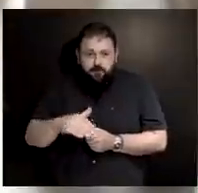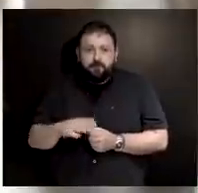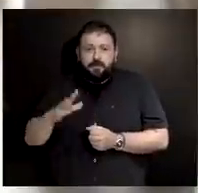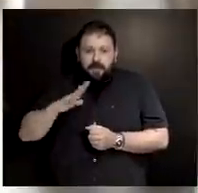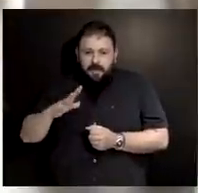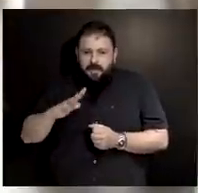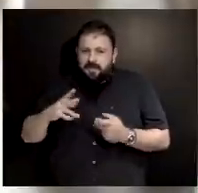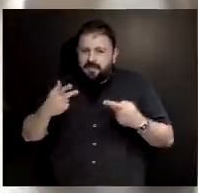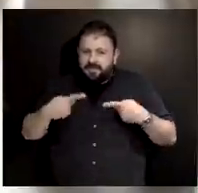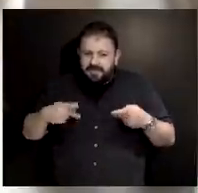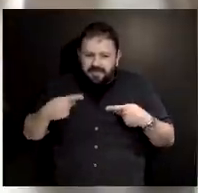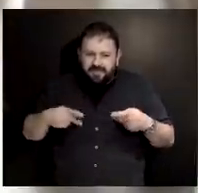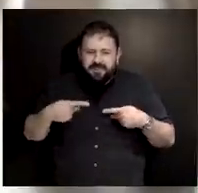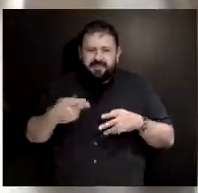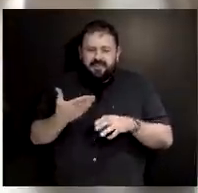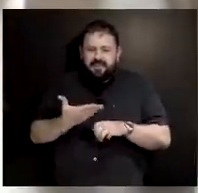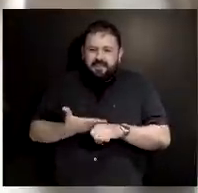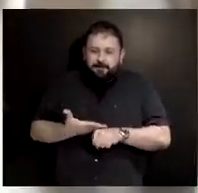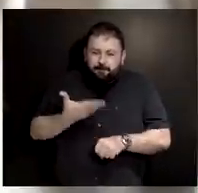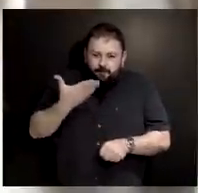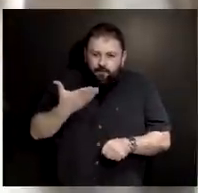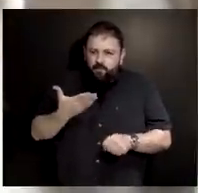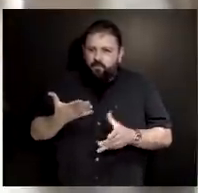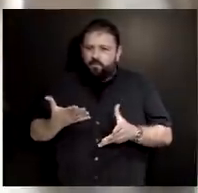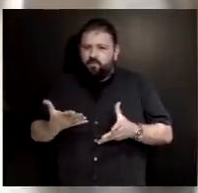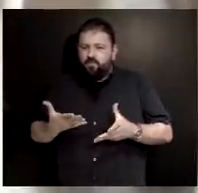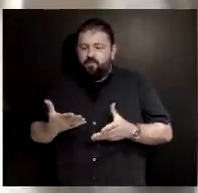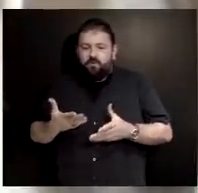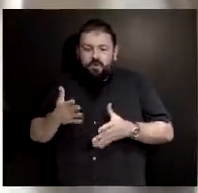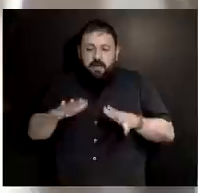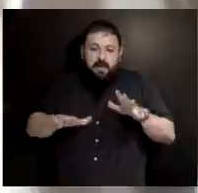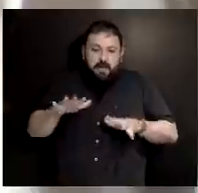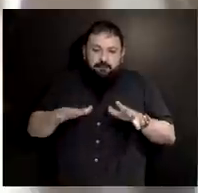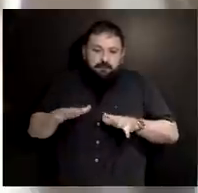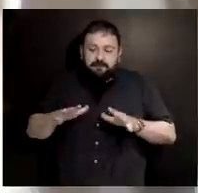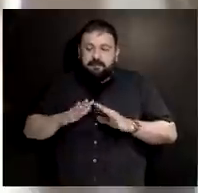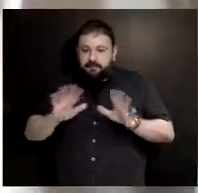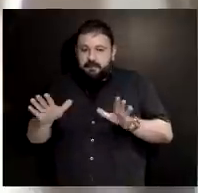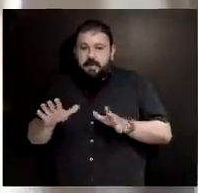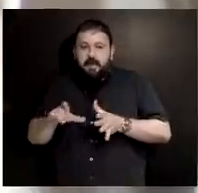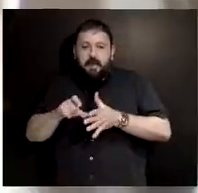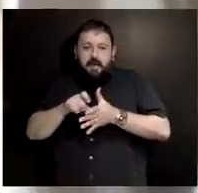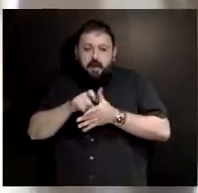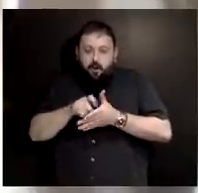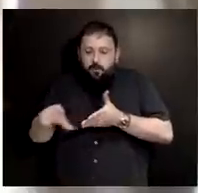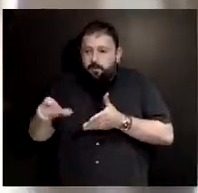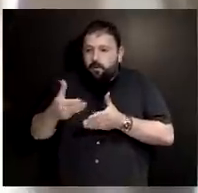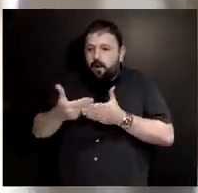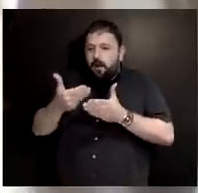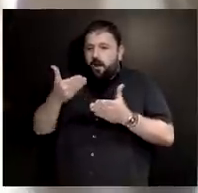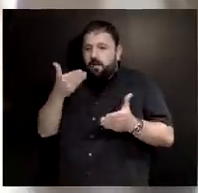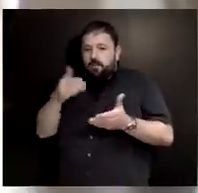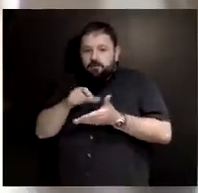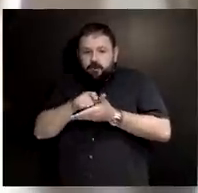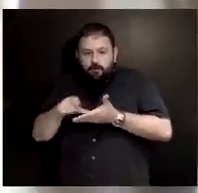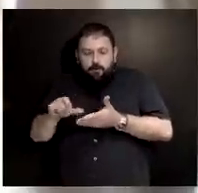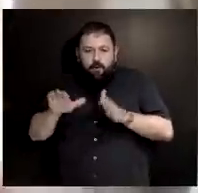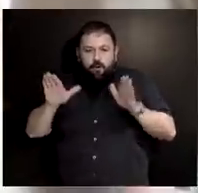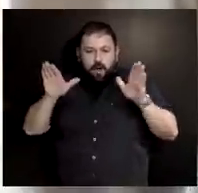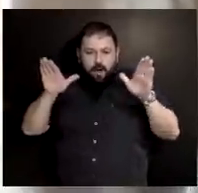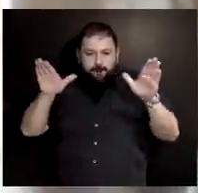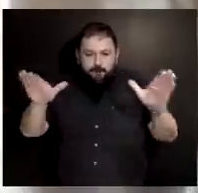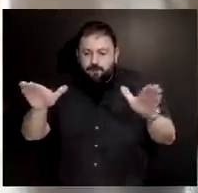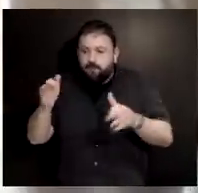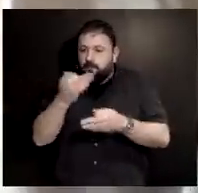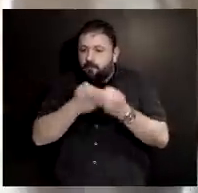muy aventada, que es muy precavida, digamos, y ha comprado sus vuelos, ya tiene todo listo para venir a